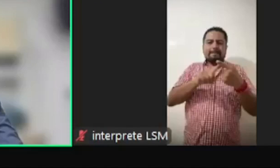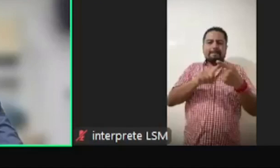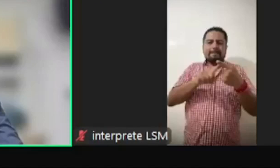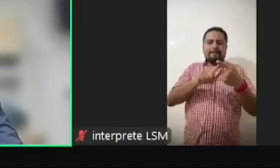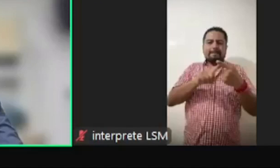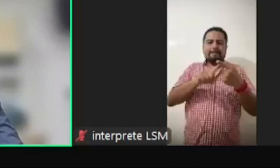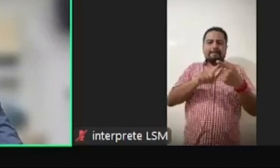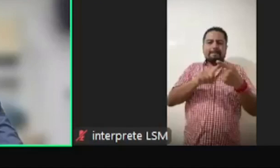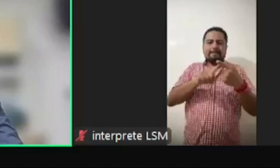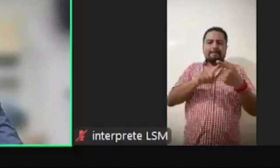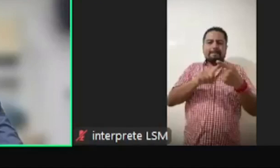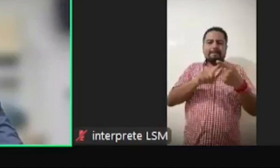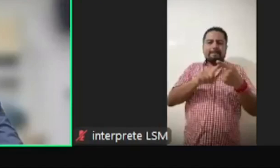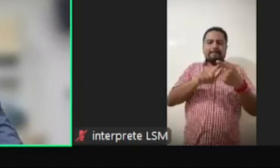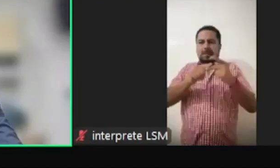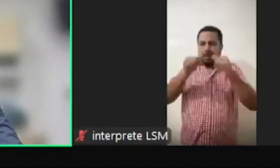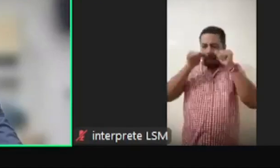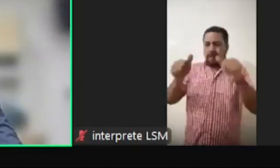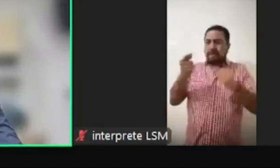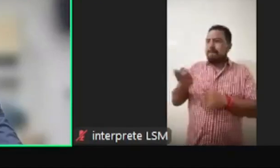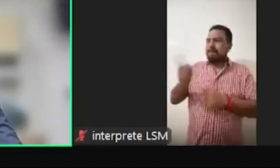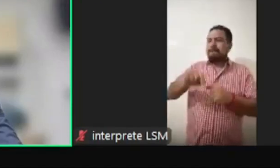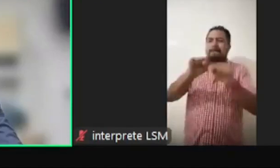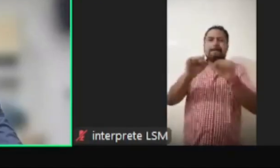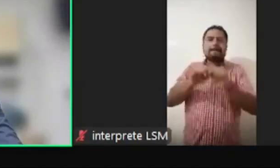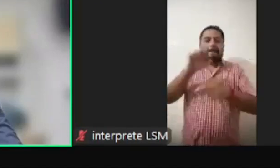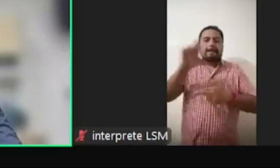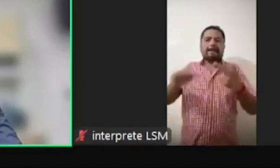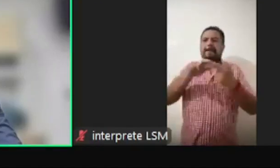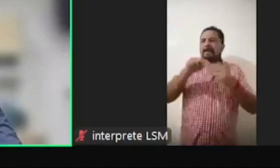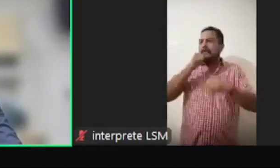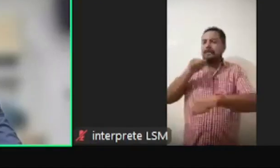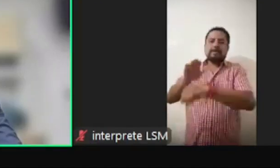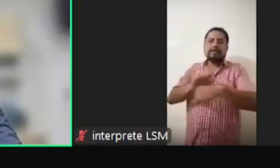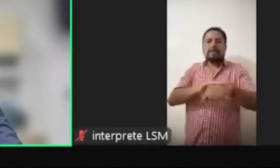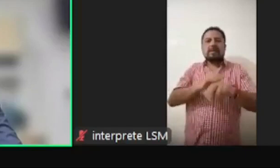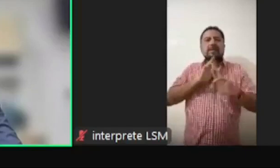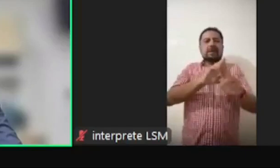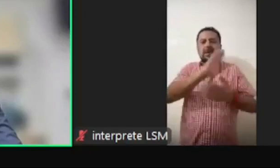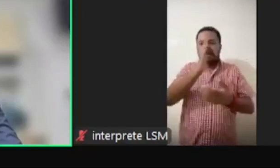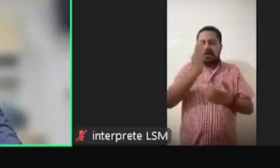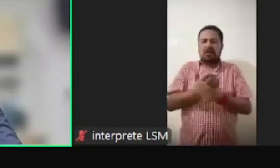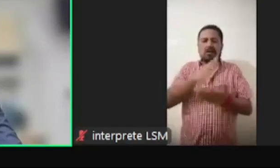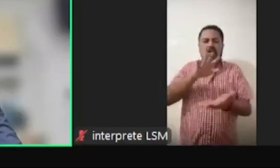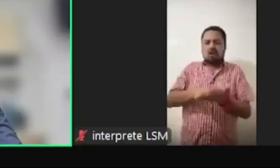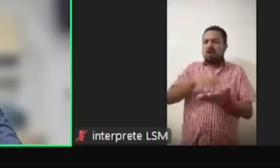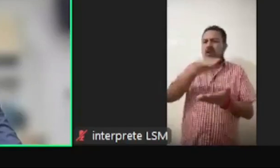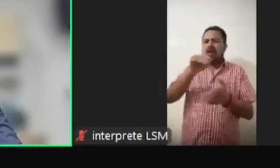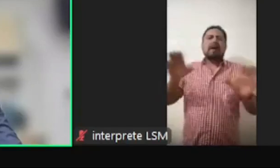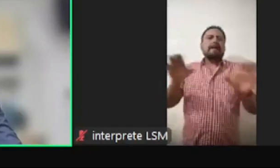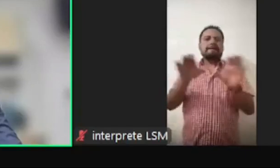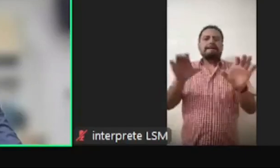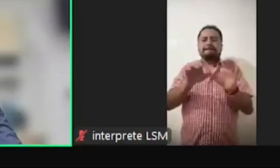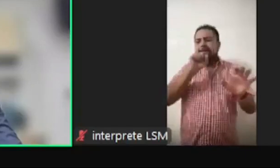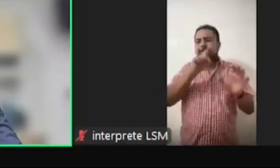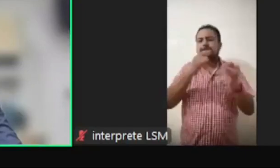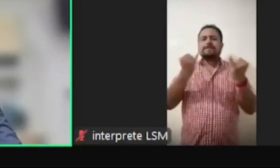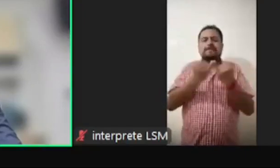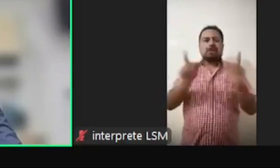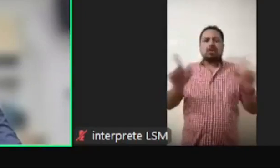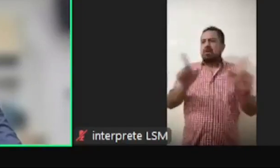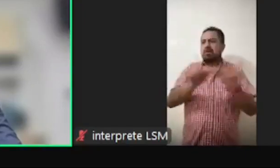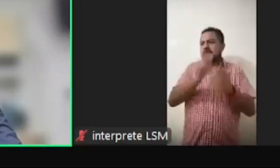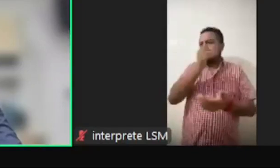Segundo, dando cumplimiento a lo ordenado por la Sala Regional, informe sobre la presente resolución, adjuntando copia certificada de la misma. Es la cuenta, magistrada